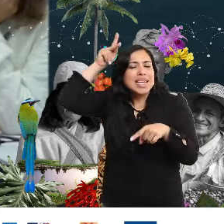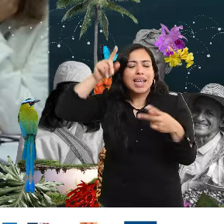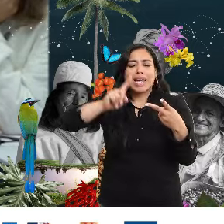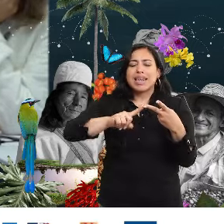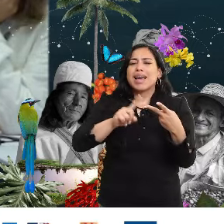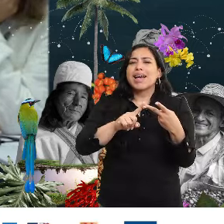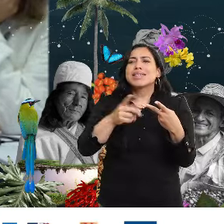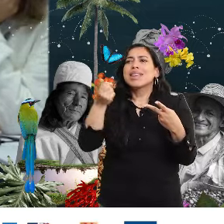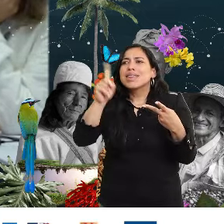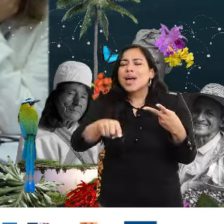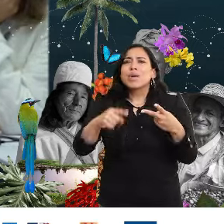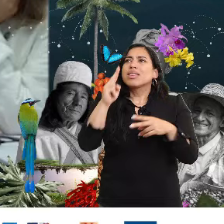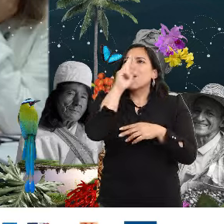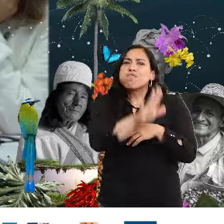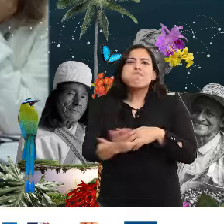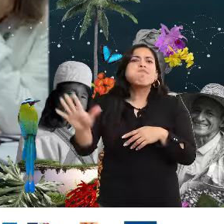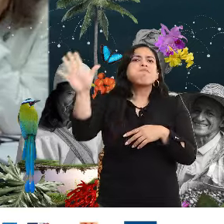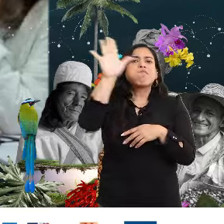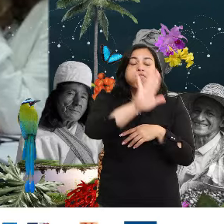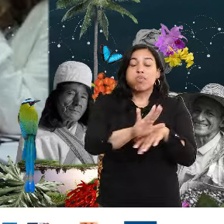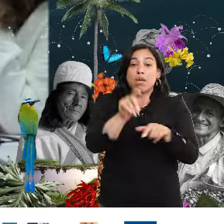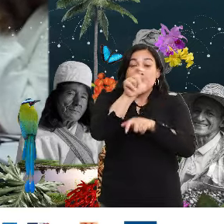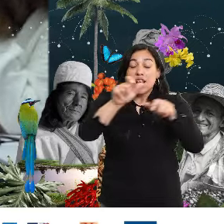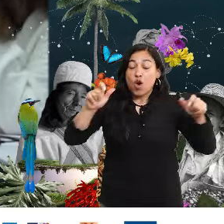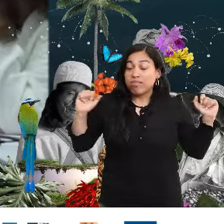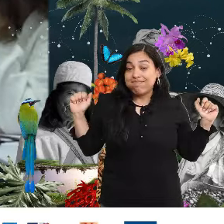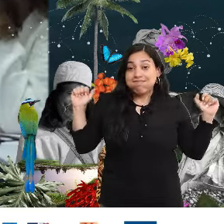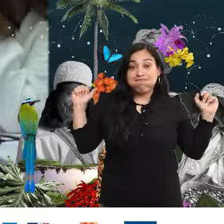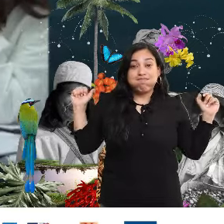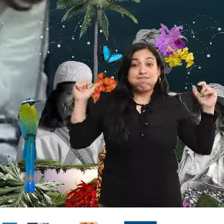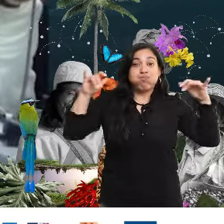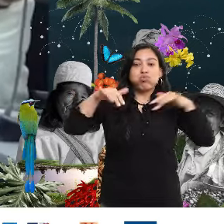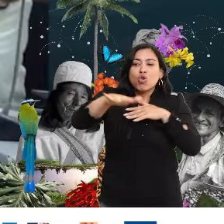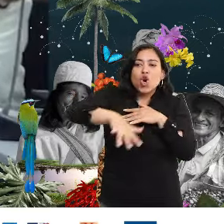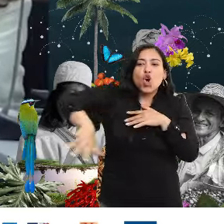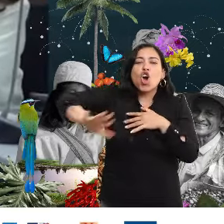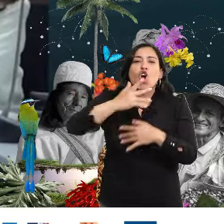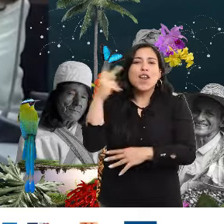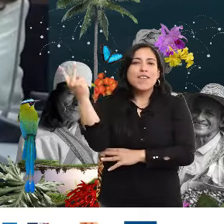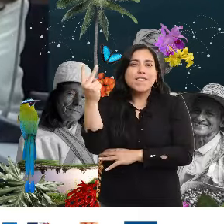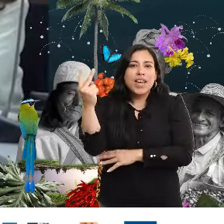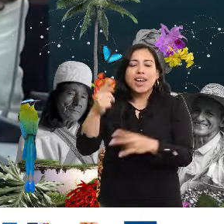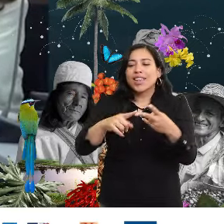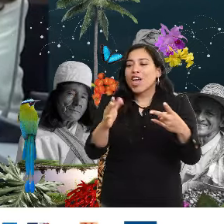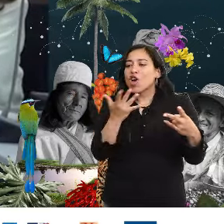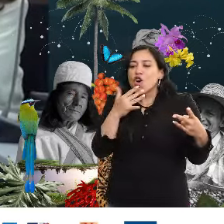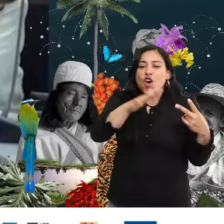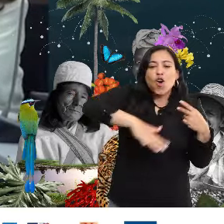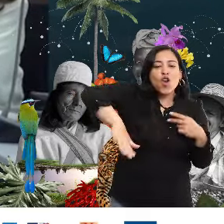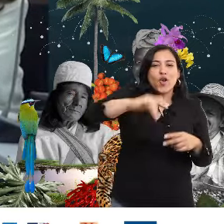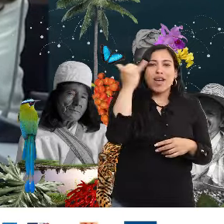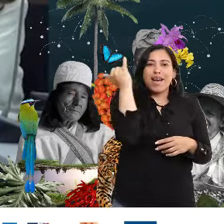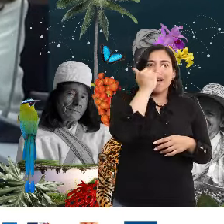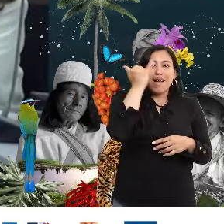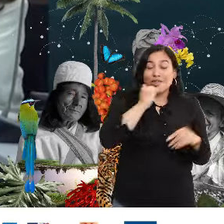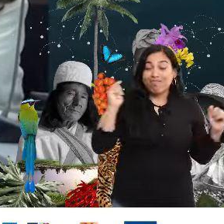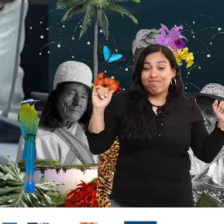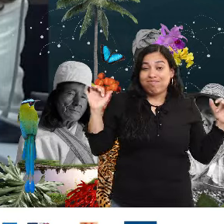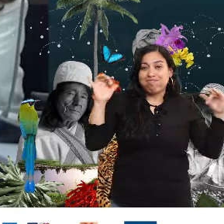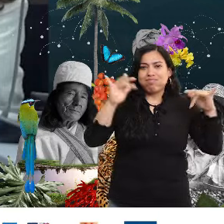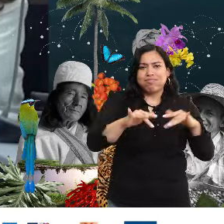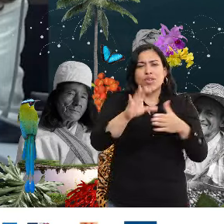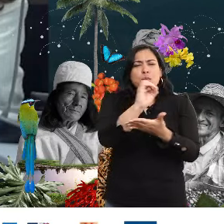a nivel nacional. Uno ve una afluencia de público en la zona verde, en la zona azul, porque realmente le estamos dando el valor